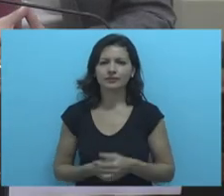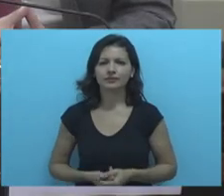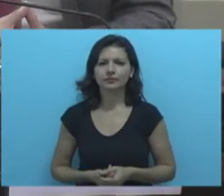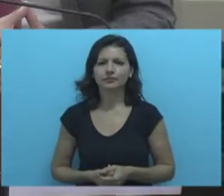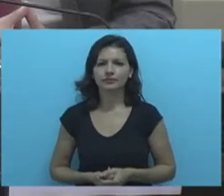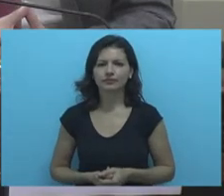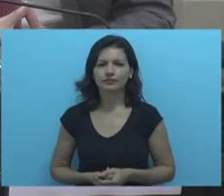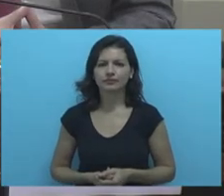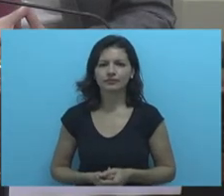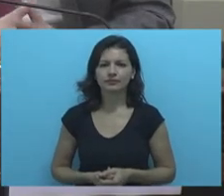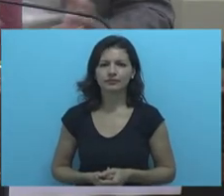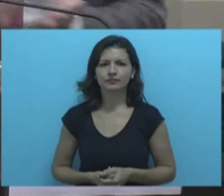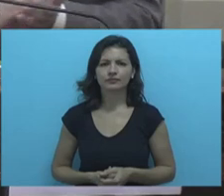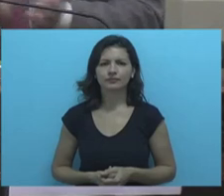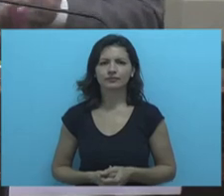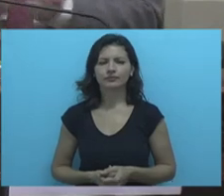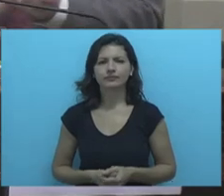Gracias, Natalia.